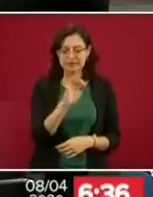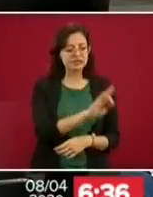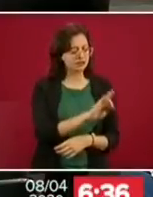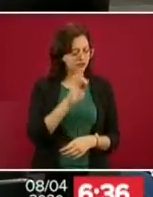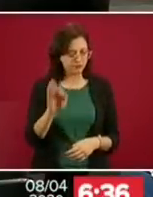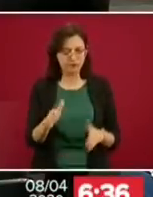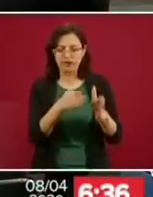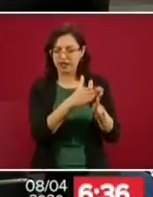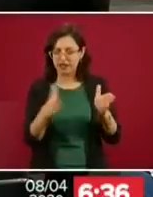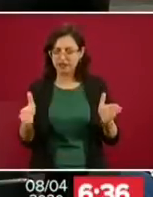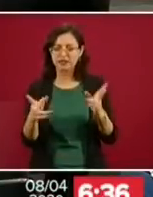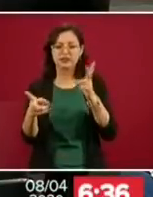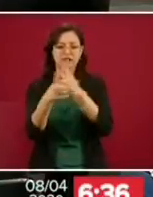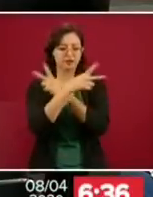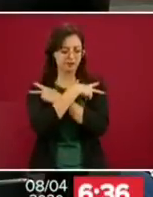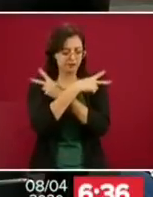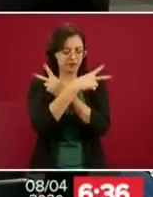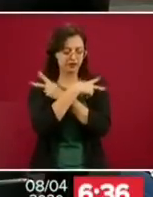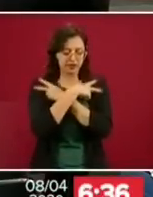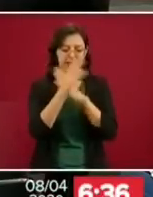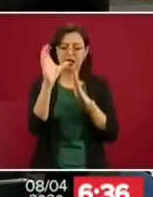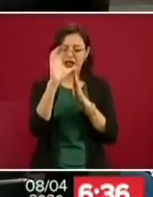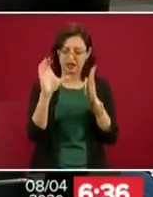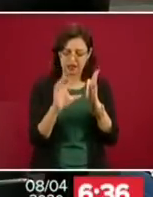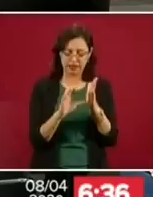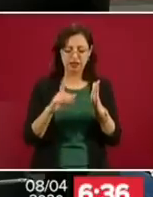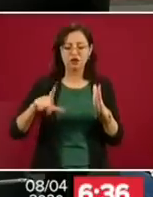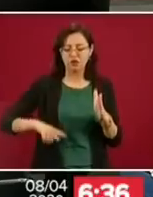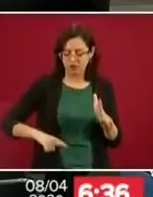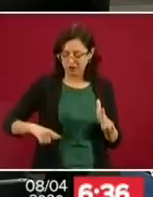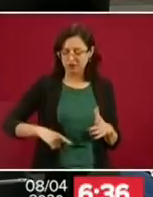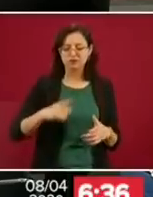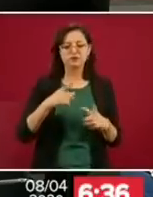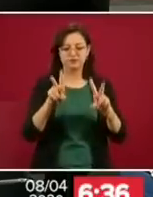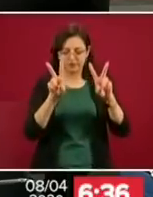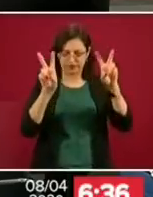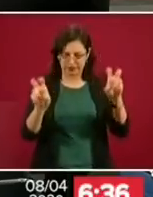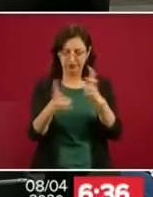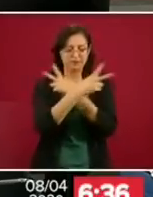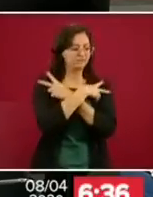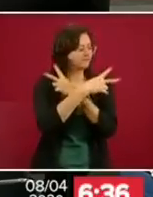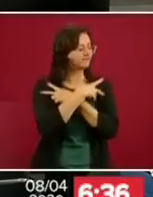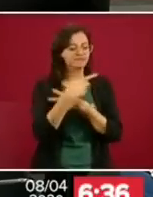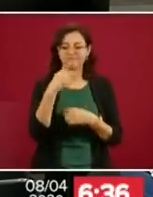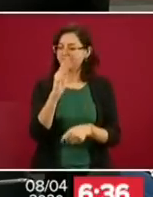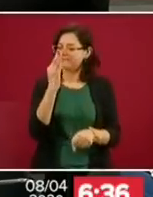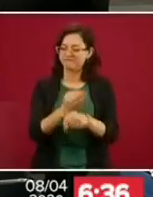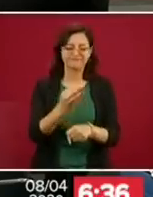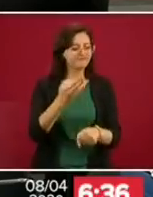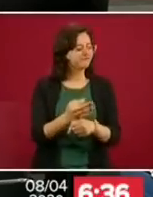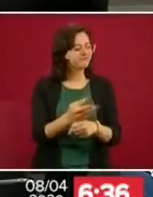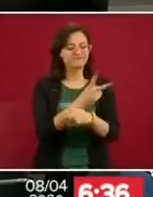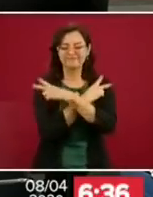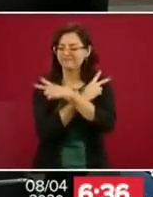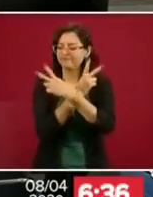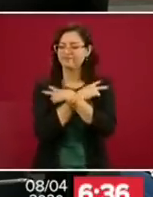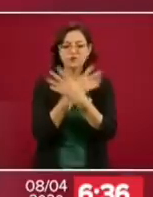periodo vacacional en el calendario oficial de gobierno, no son vacaciones ahora porque estamos